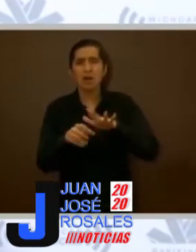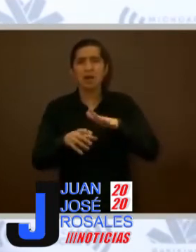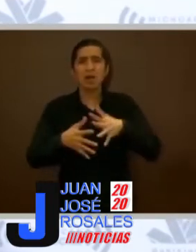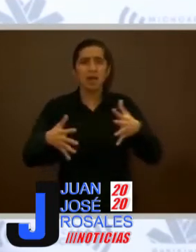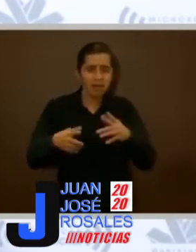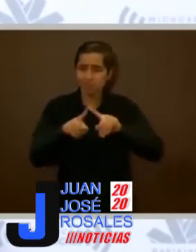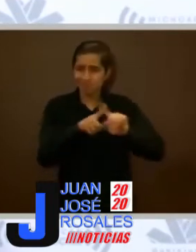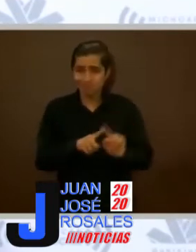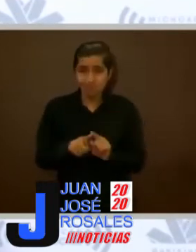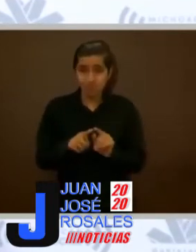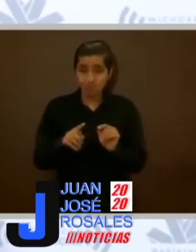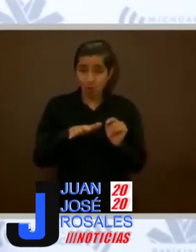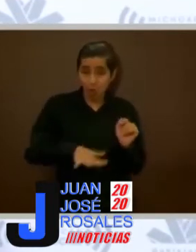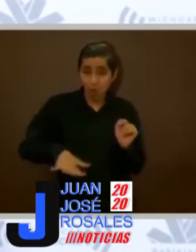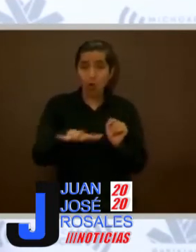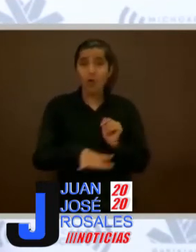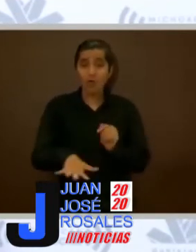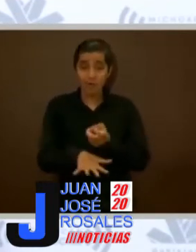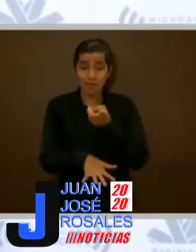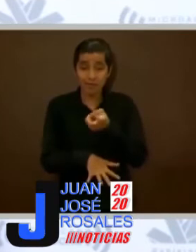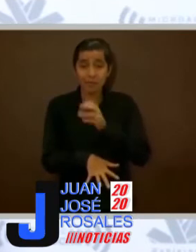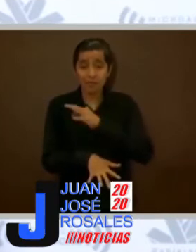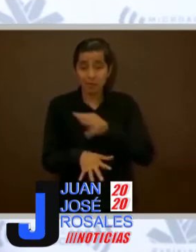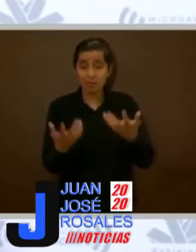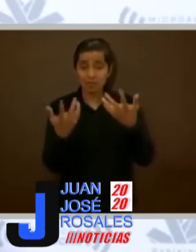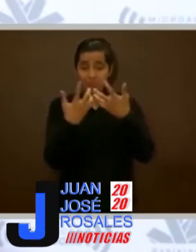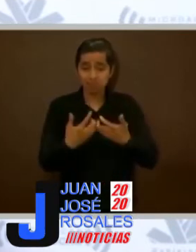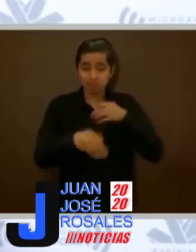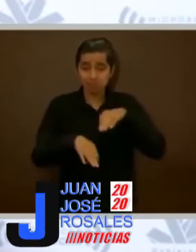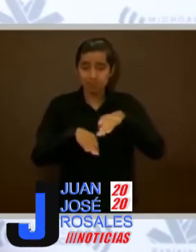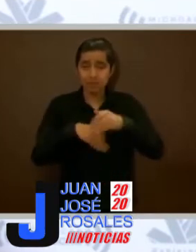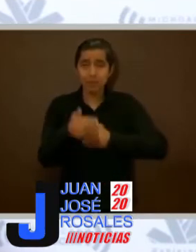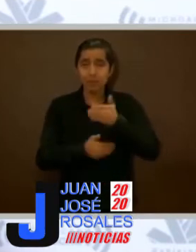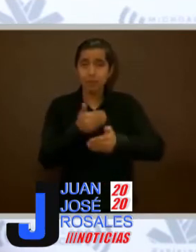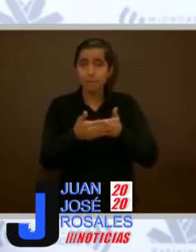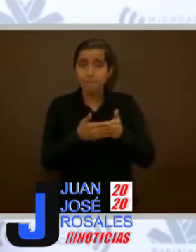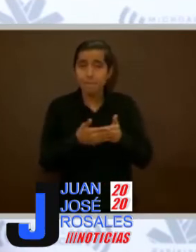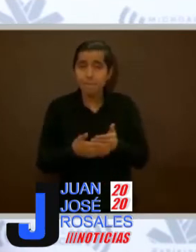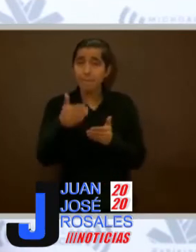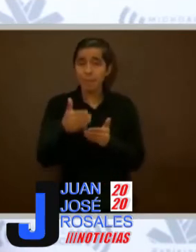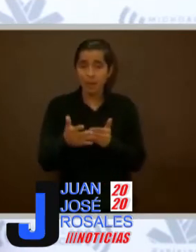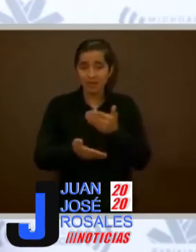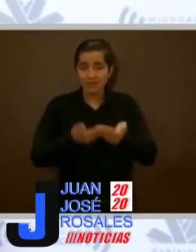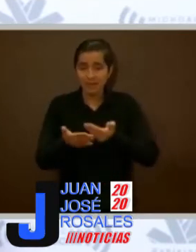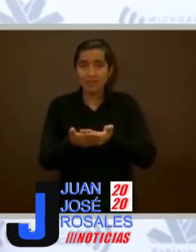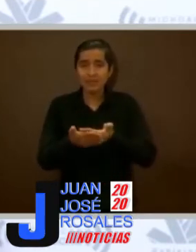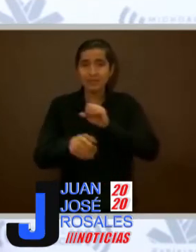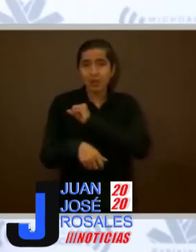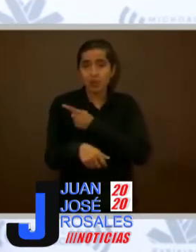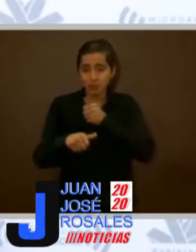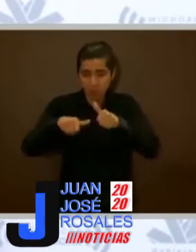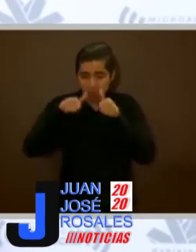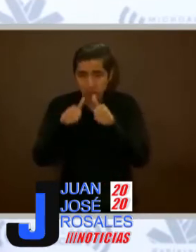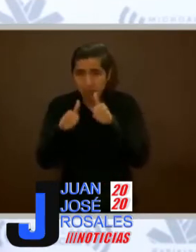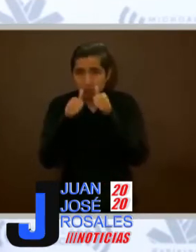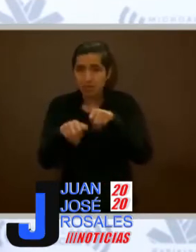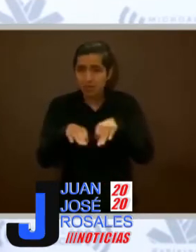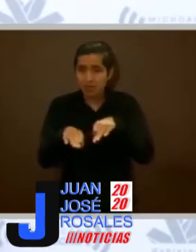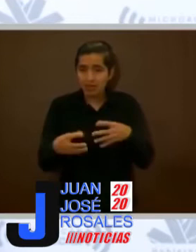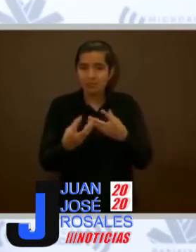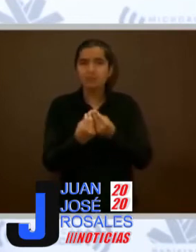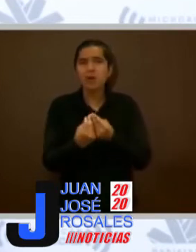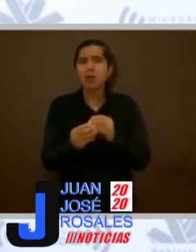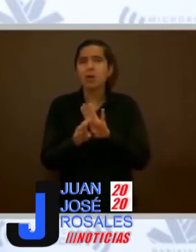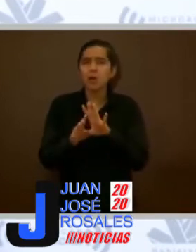ese cariño, pero también haciendo un enorme sacrificio porque están en la primera